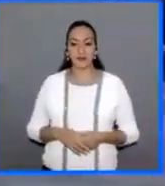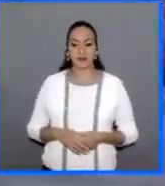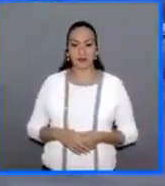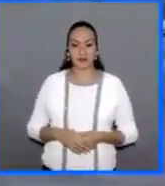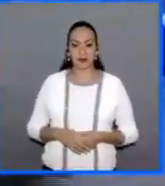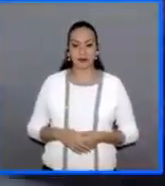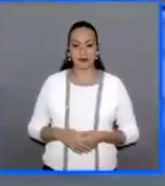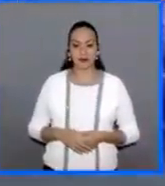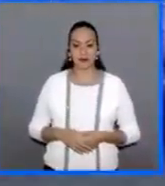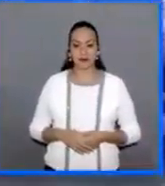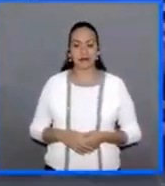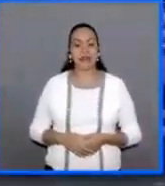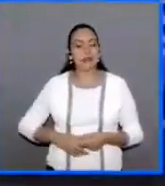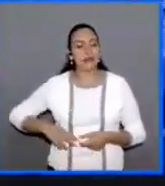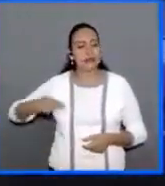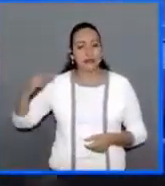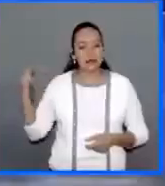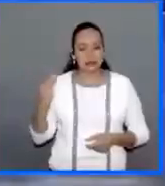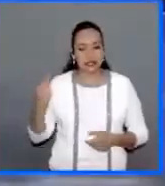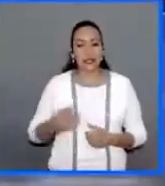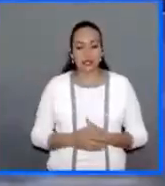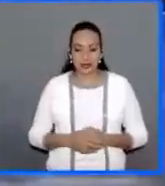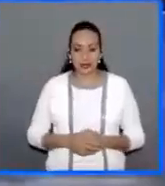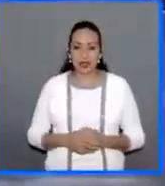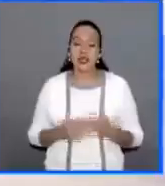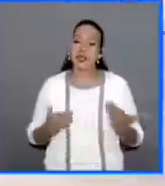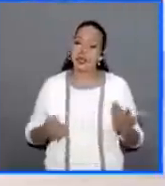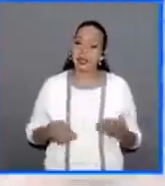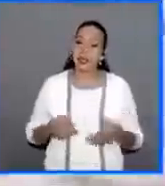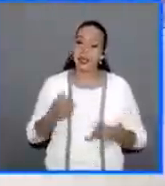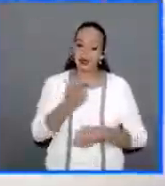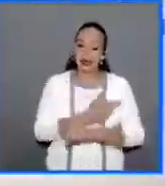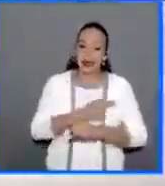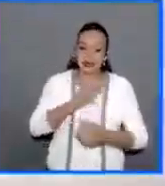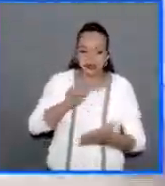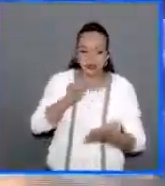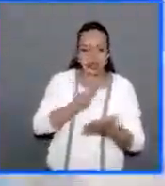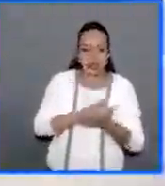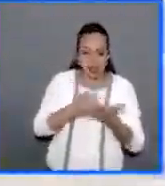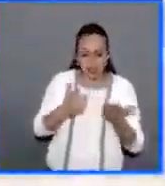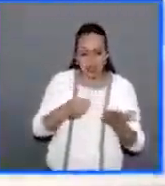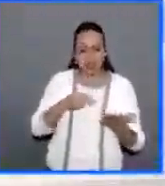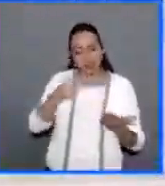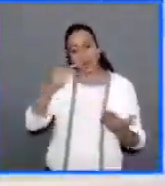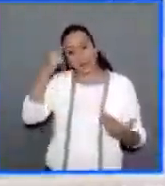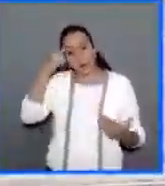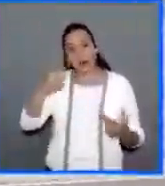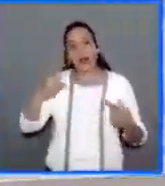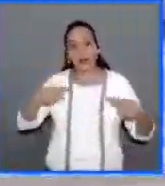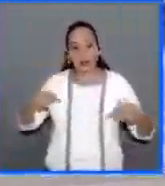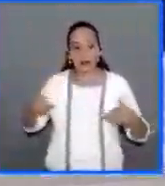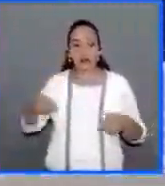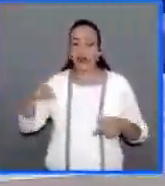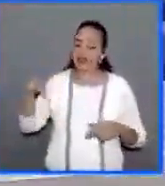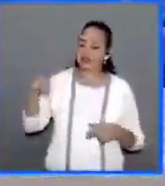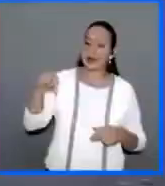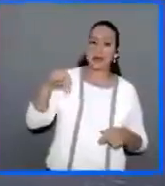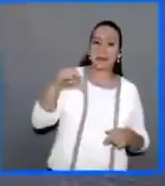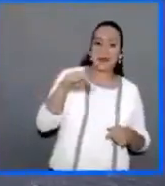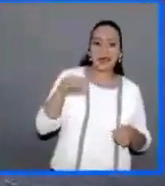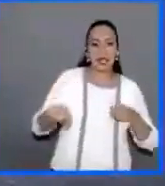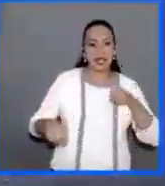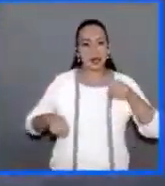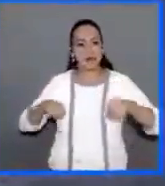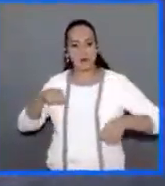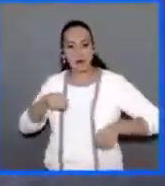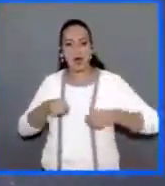Es urgente transformar el sistema vial mexicano, donde peatones y ciclistas pueden circular de manera segura, libres de violencia